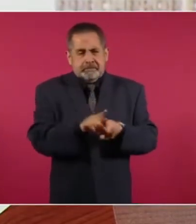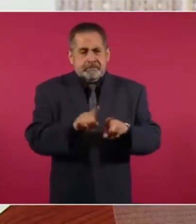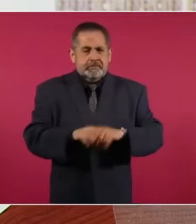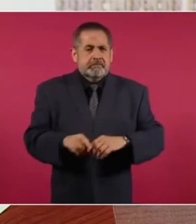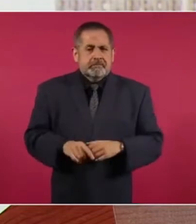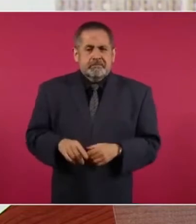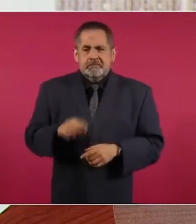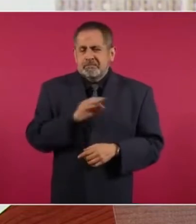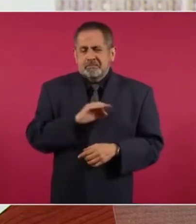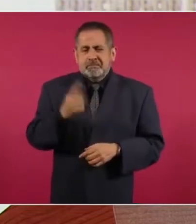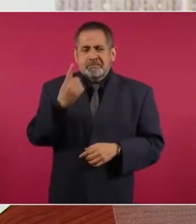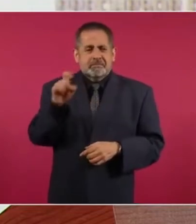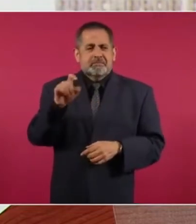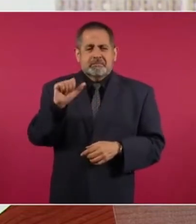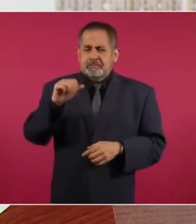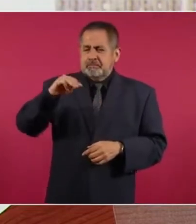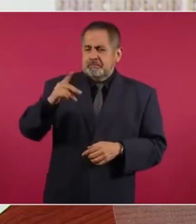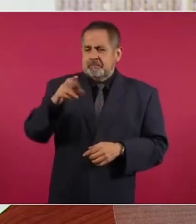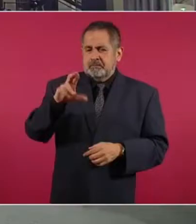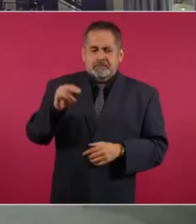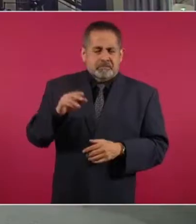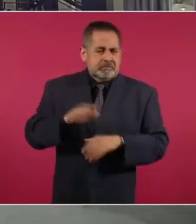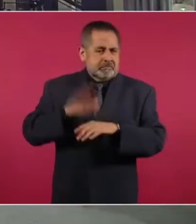Más de 100 amparos.